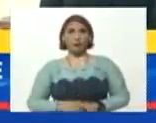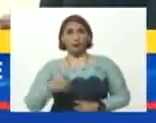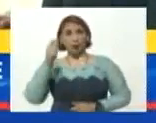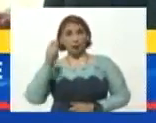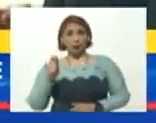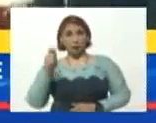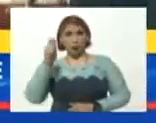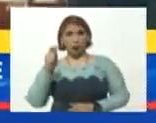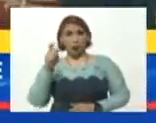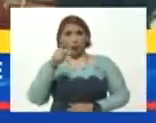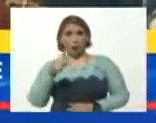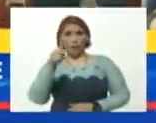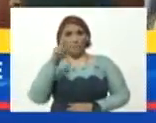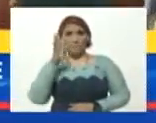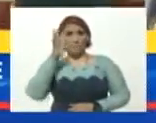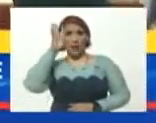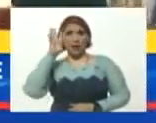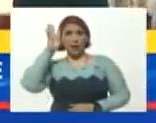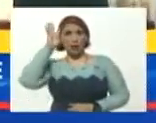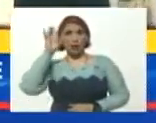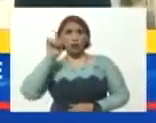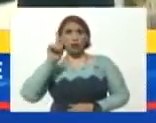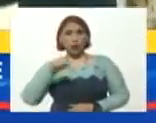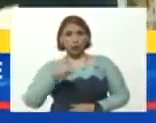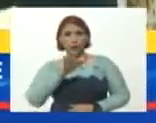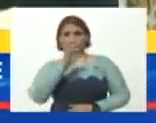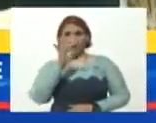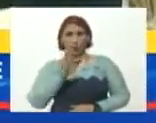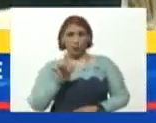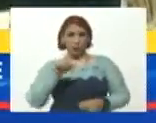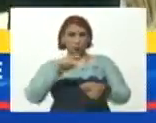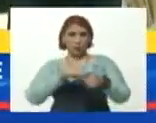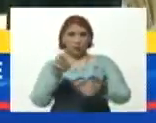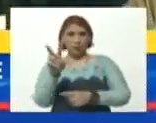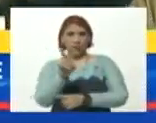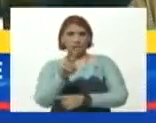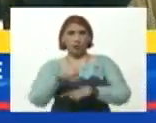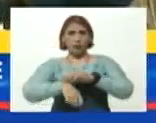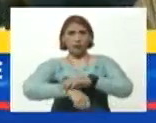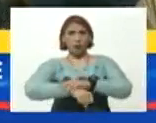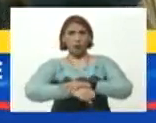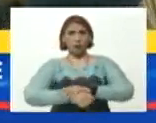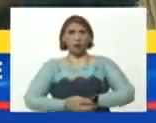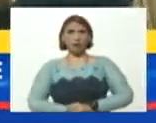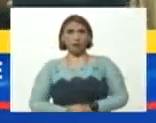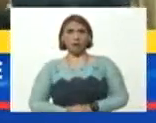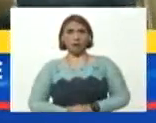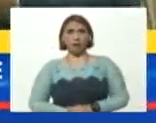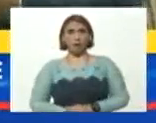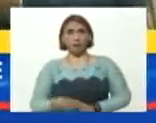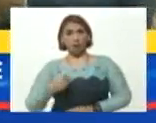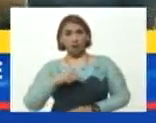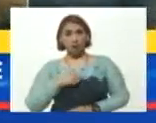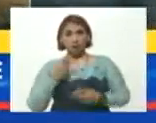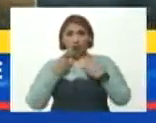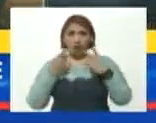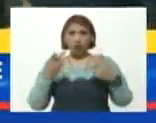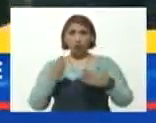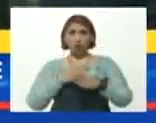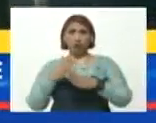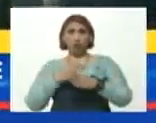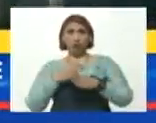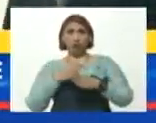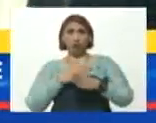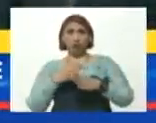Pedro Infante, también de la Federación Venezolana de Fútbol. Hemos compartido,